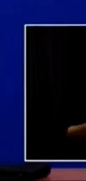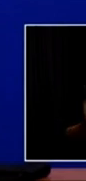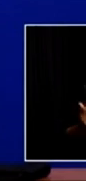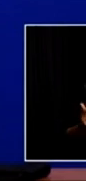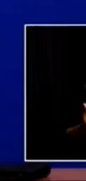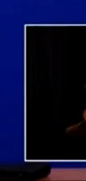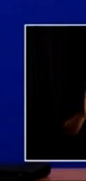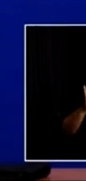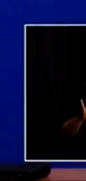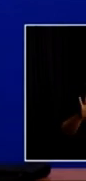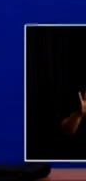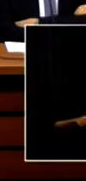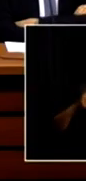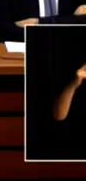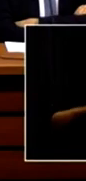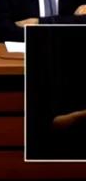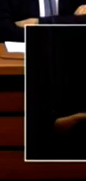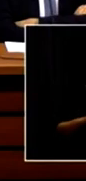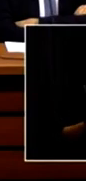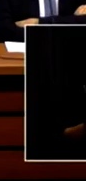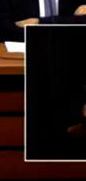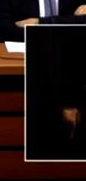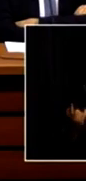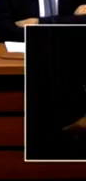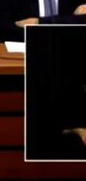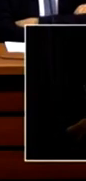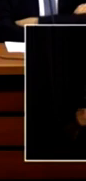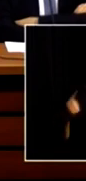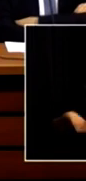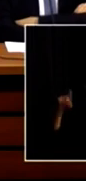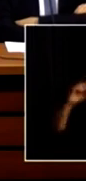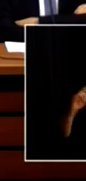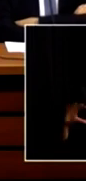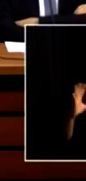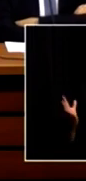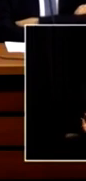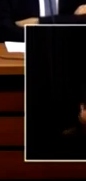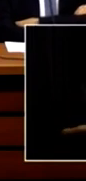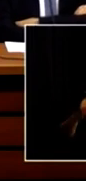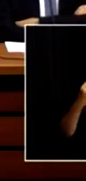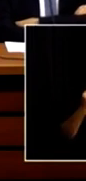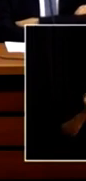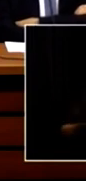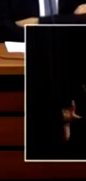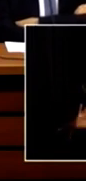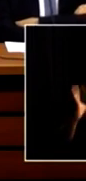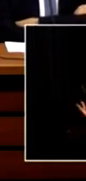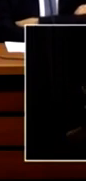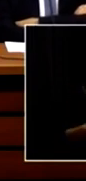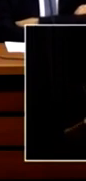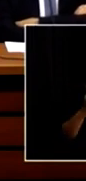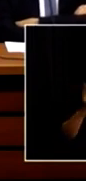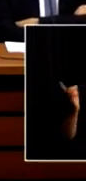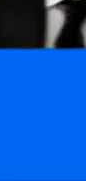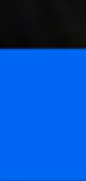se mostró partidaria de escuchar los consejos de rafael radi coordinador general del gas apeló asimismo a las conductas individuales de